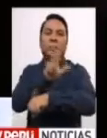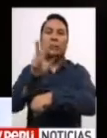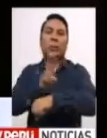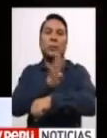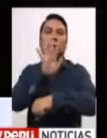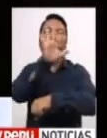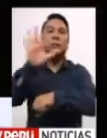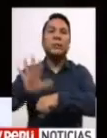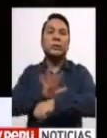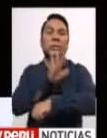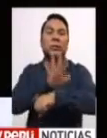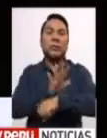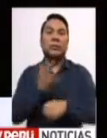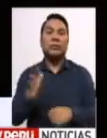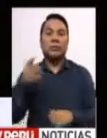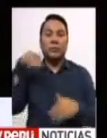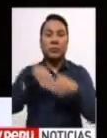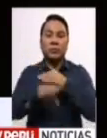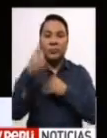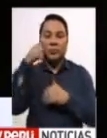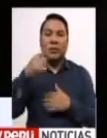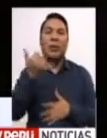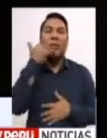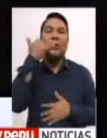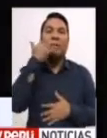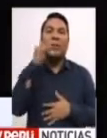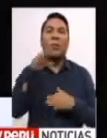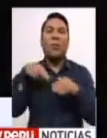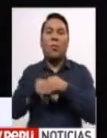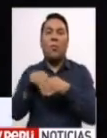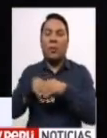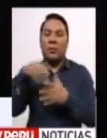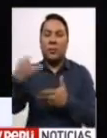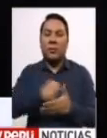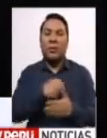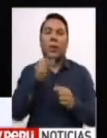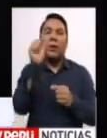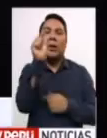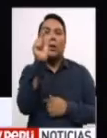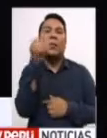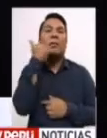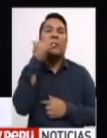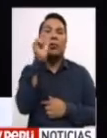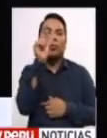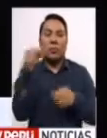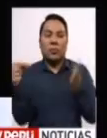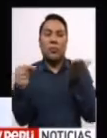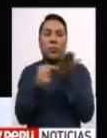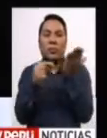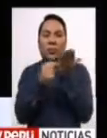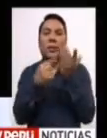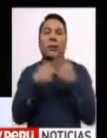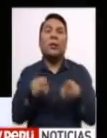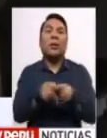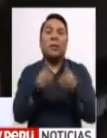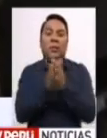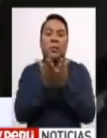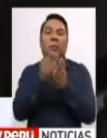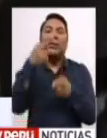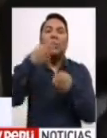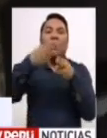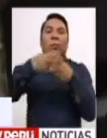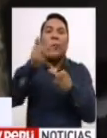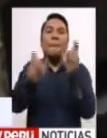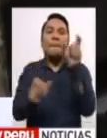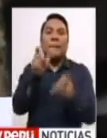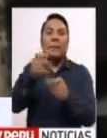al personal de la DIRINCRI incautar celulares, chips, libretas con números de teléfonos de presuntas víctimas e incluso un